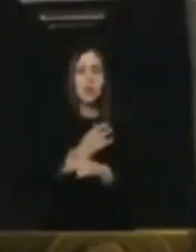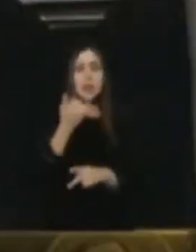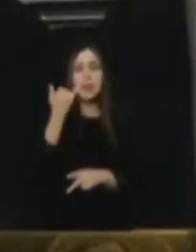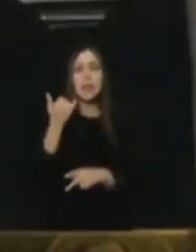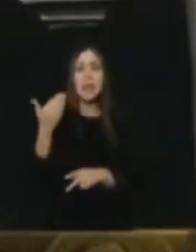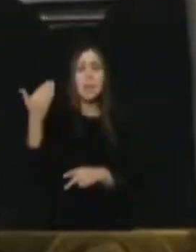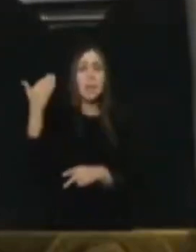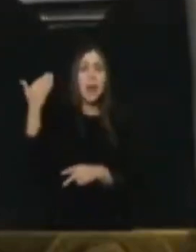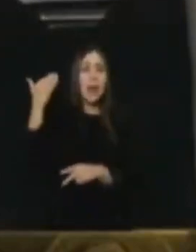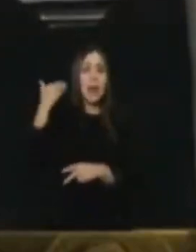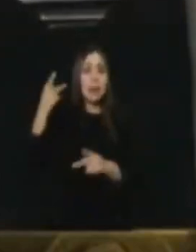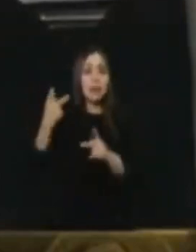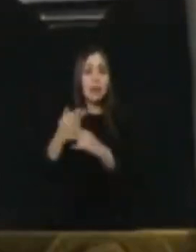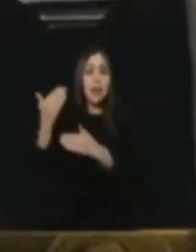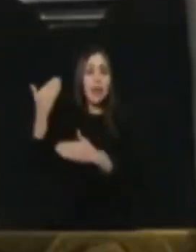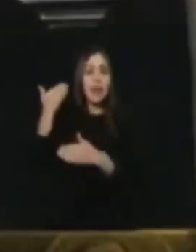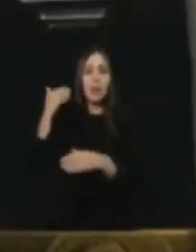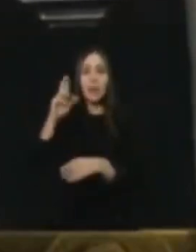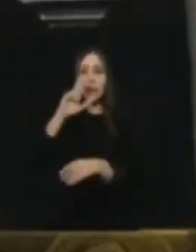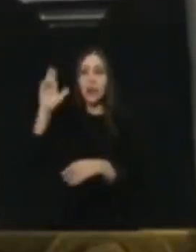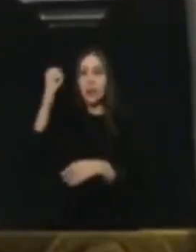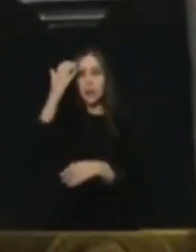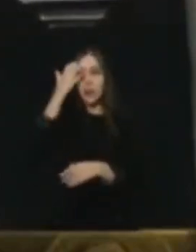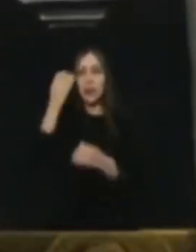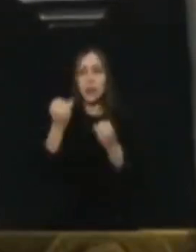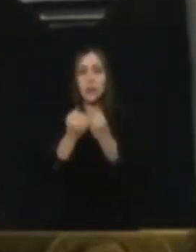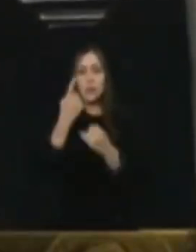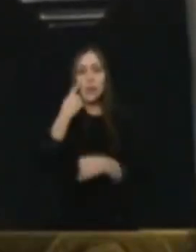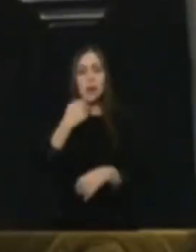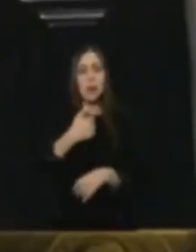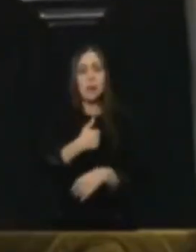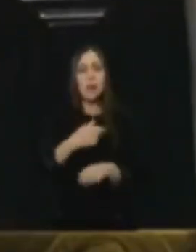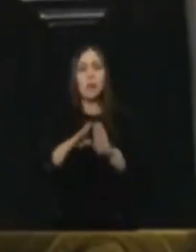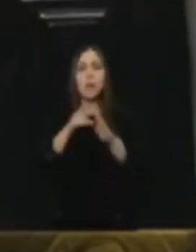para los que, como yo, se despiden.